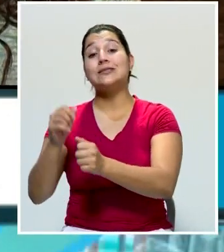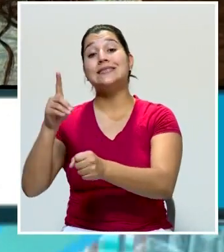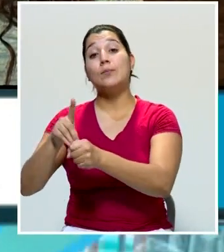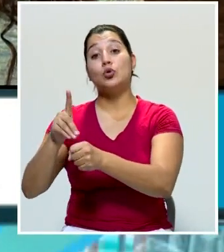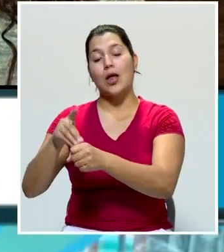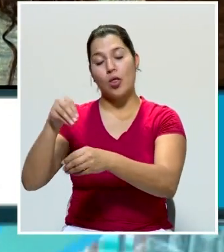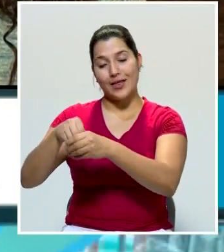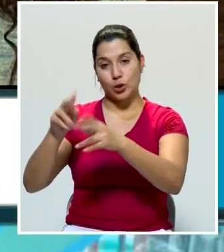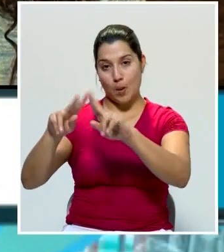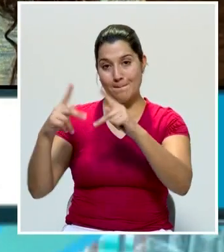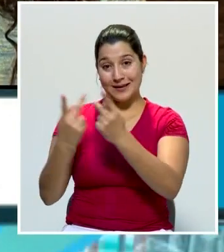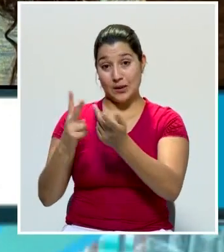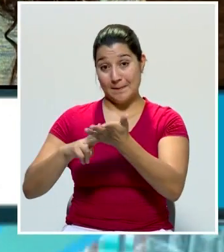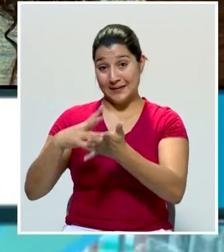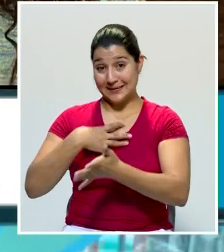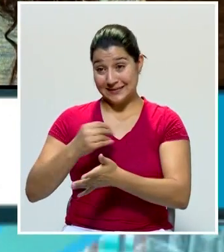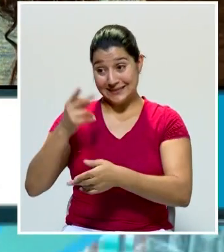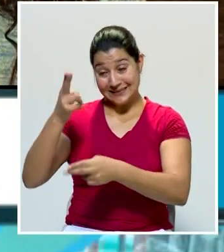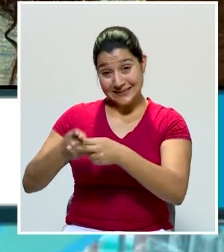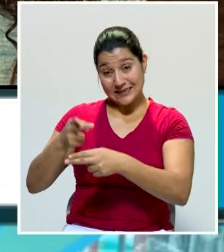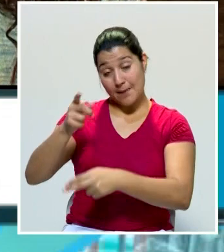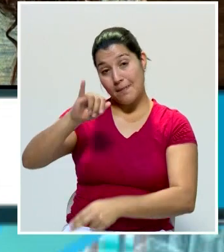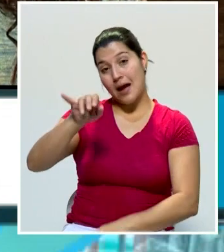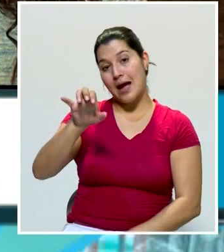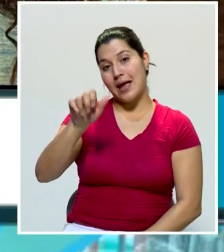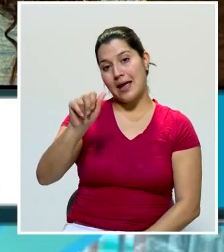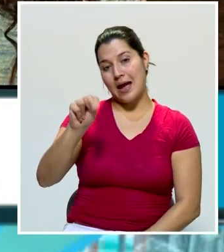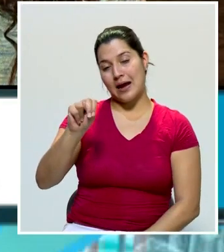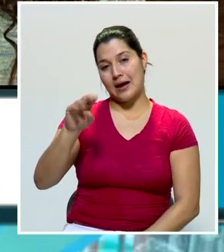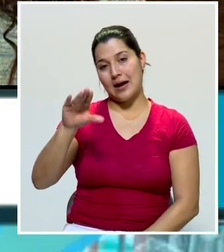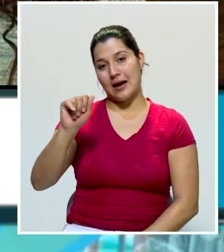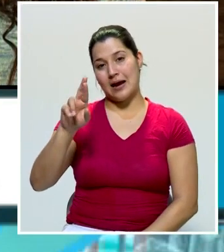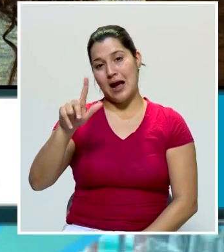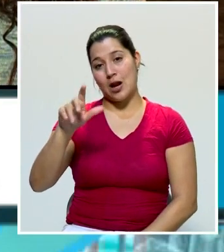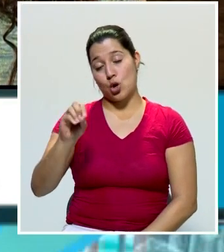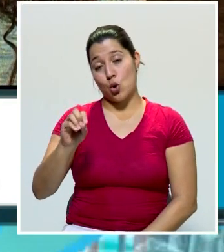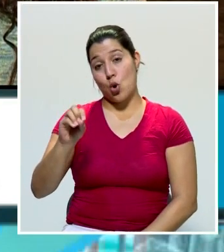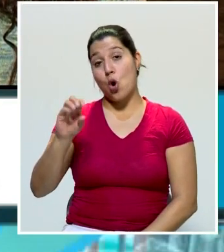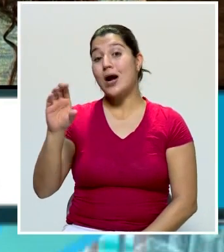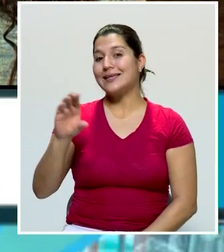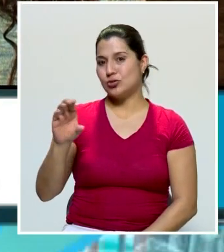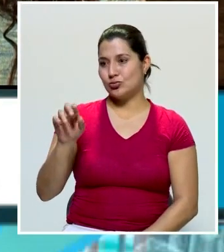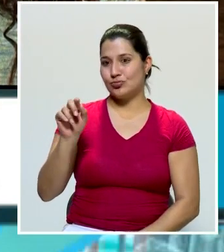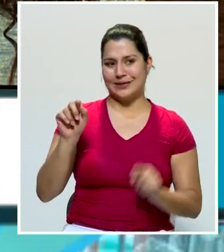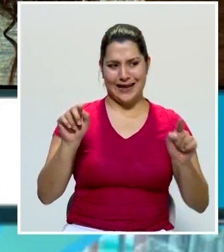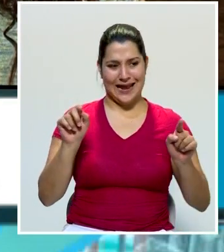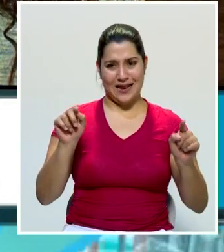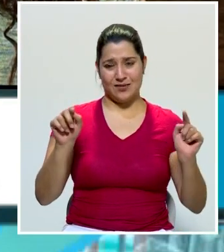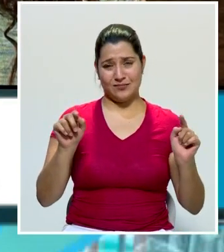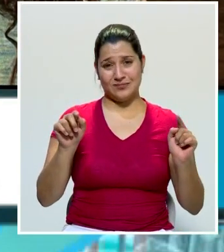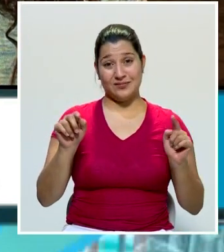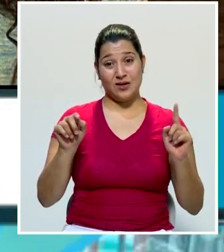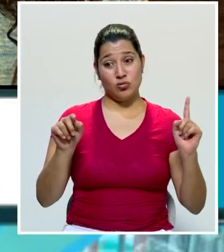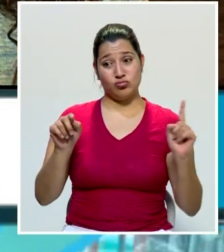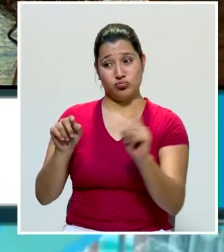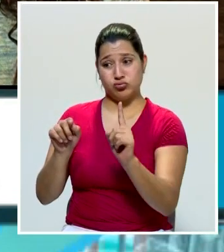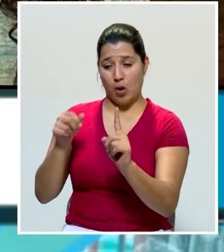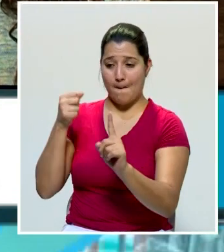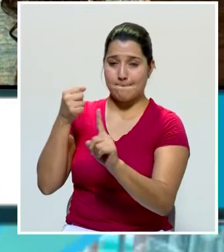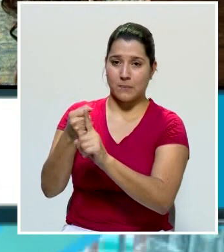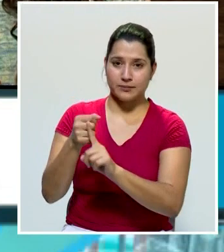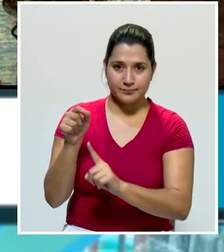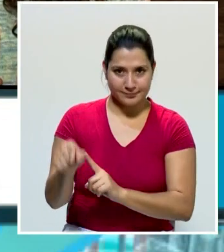PLN, Giancarlo Casasola, que resultó agredido esta noche por el legislador verde y blanco. Nuestra compañera